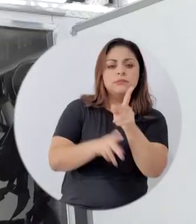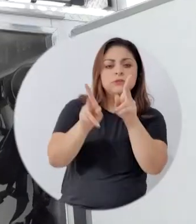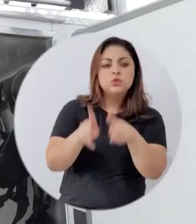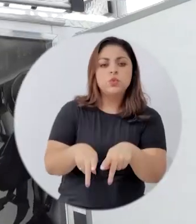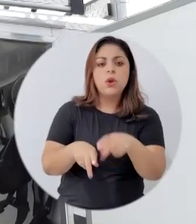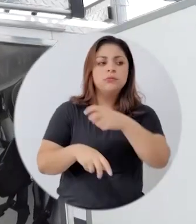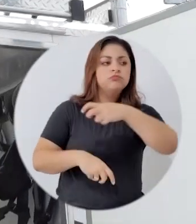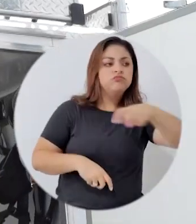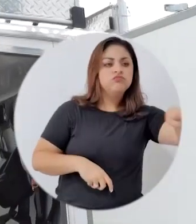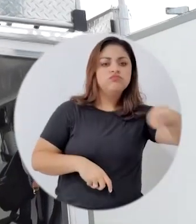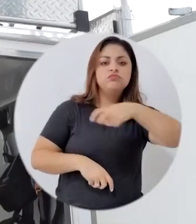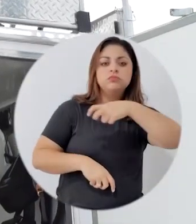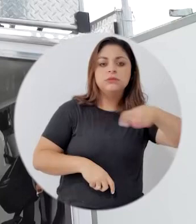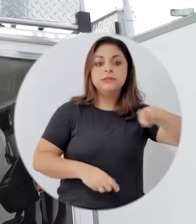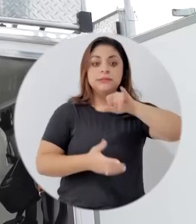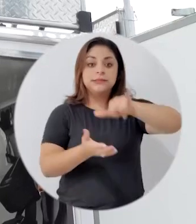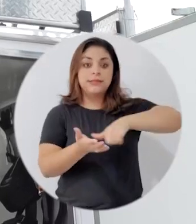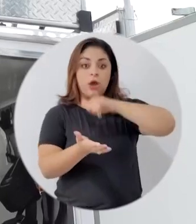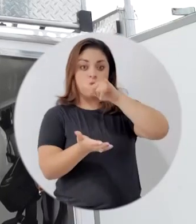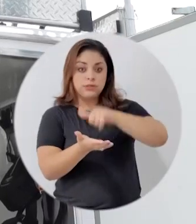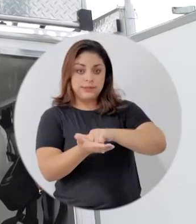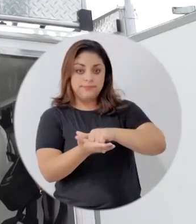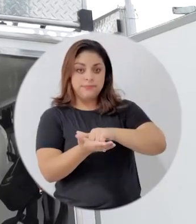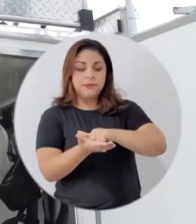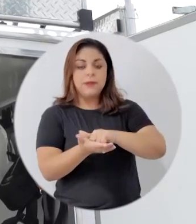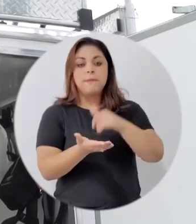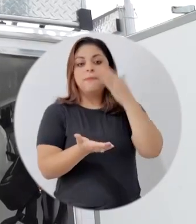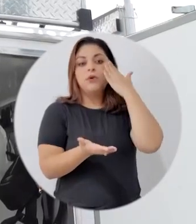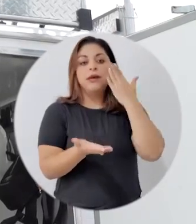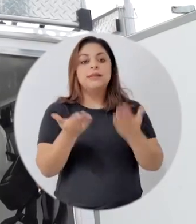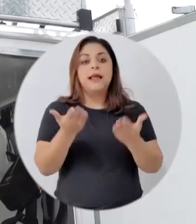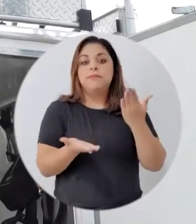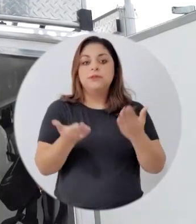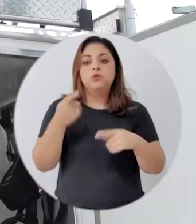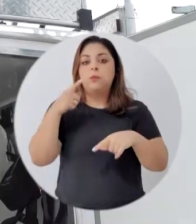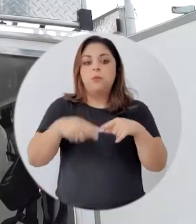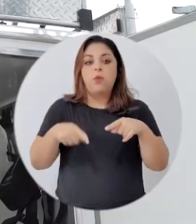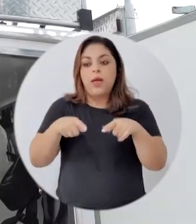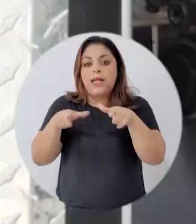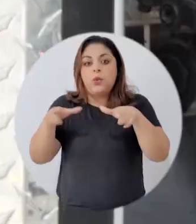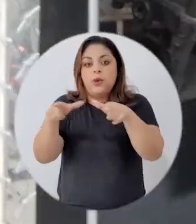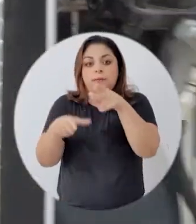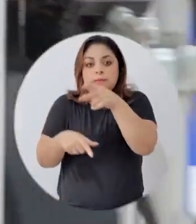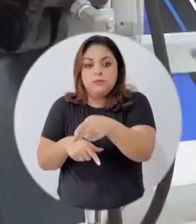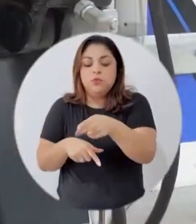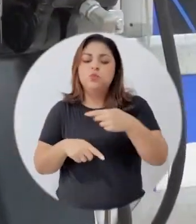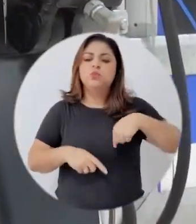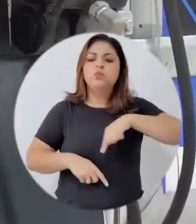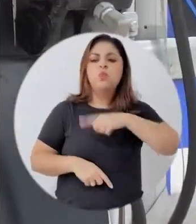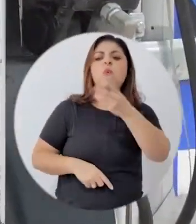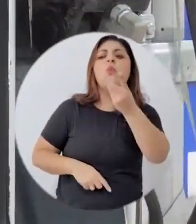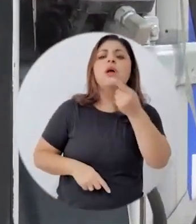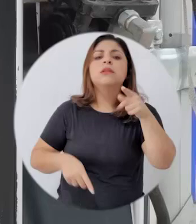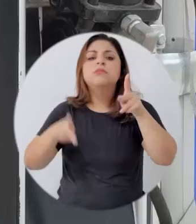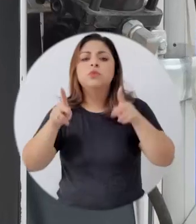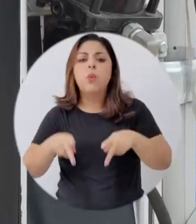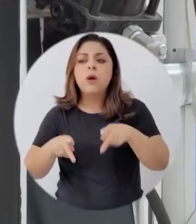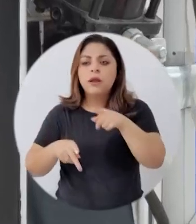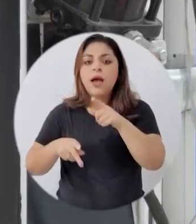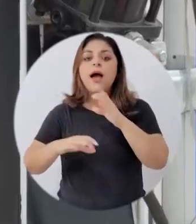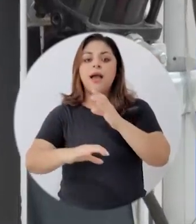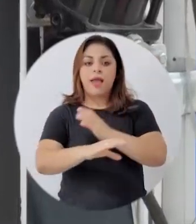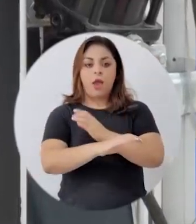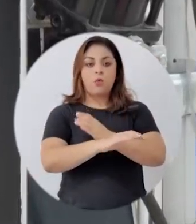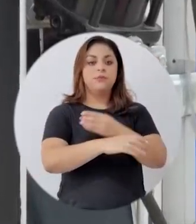se movilizarían a San José por no tener esta posibilidad de capacitarse con nosotros en sitio. Averiguamos cuántas